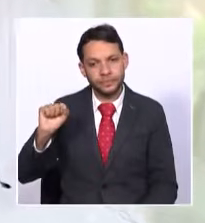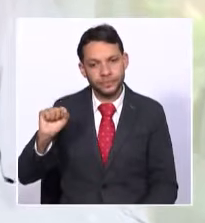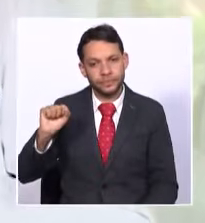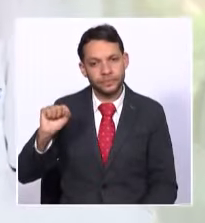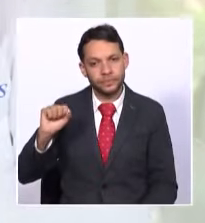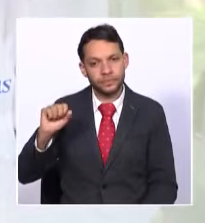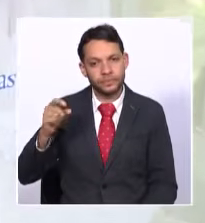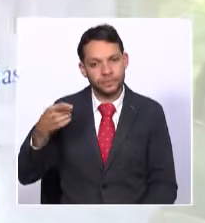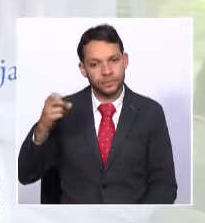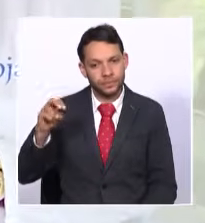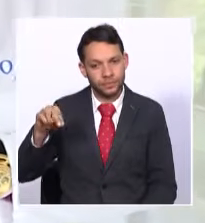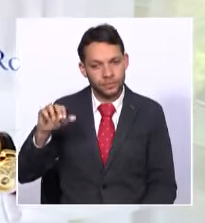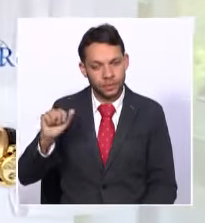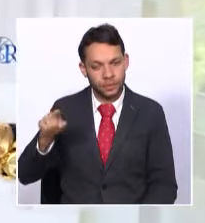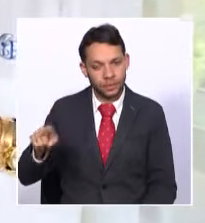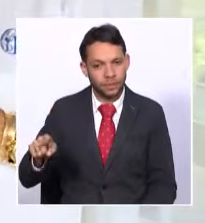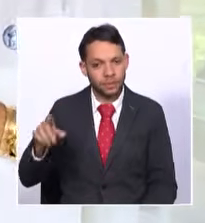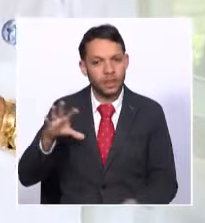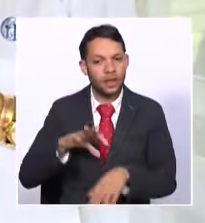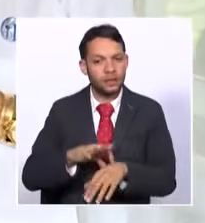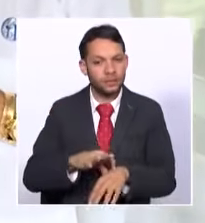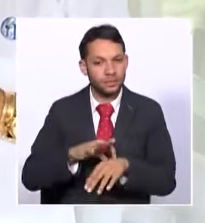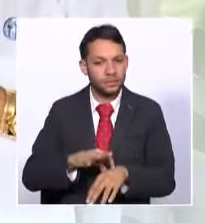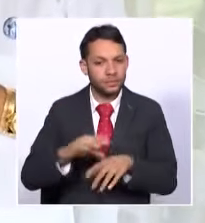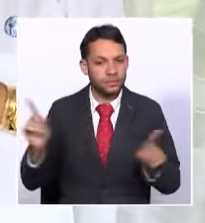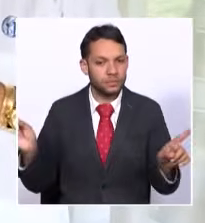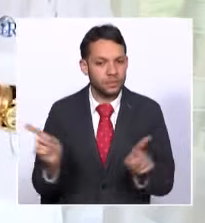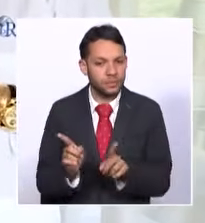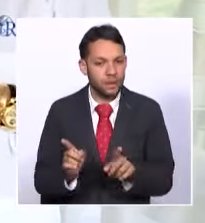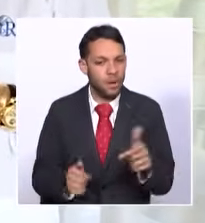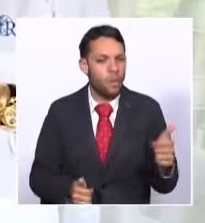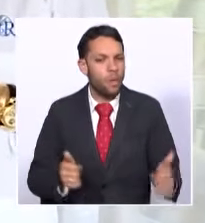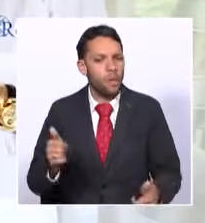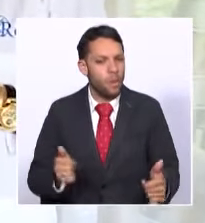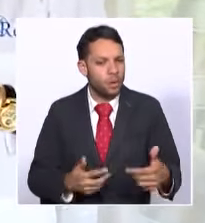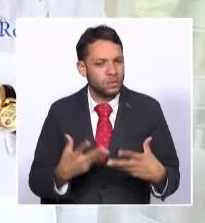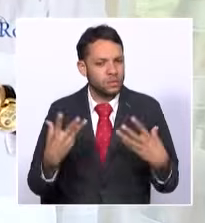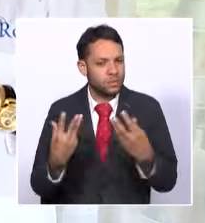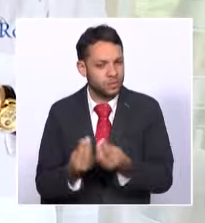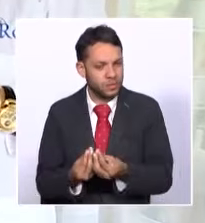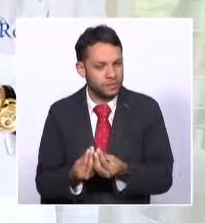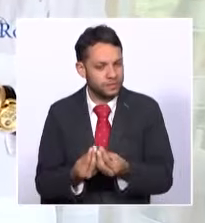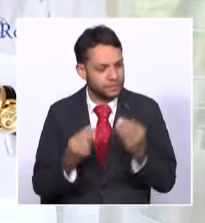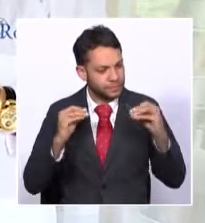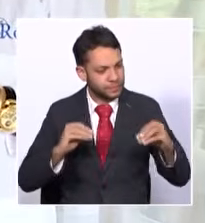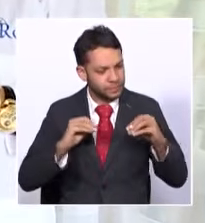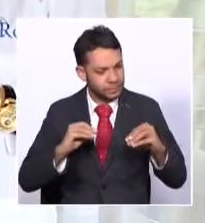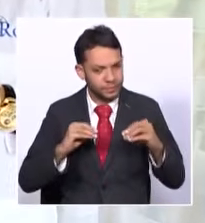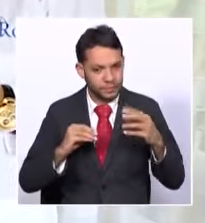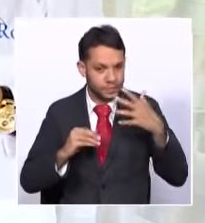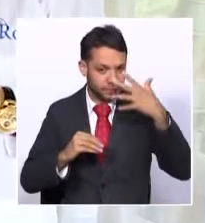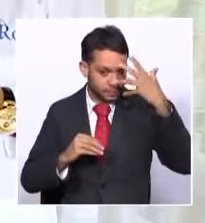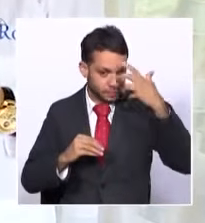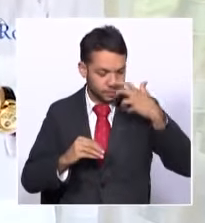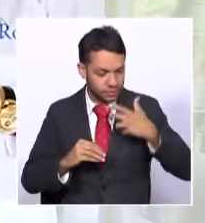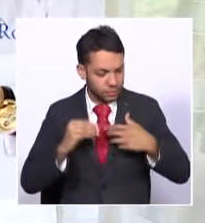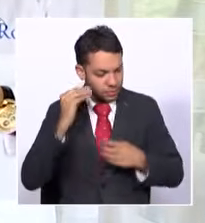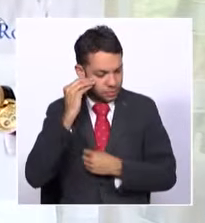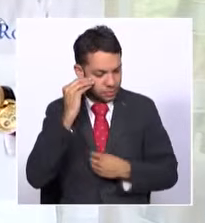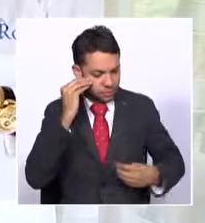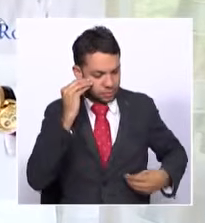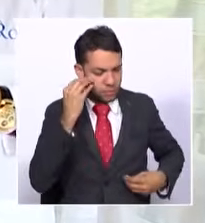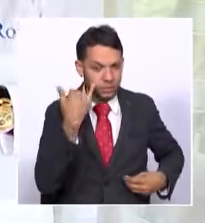Bogotá, cada 20 días en la atención médica? ¿Cuáles podrían ser, después de ese análisis clínico, las